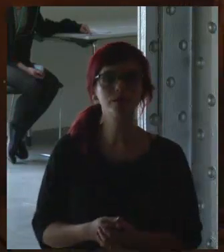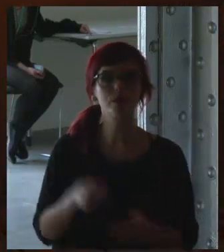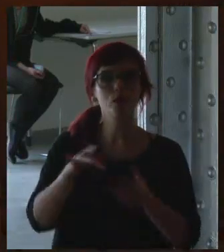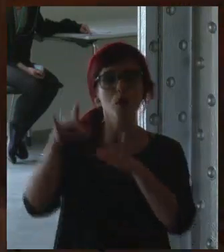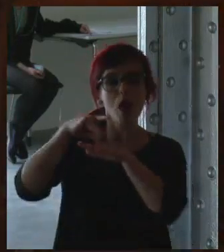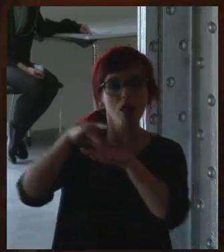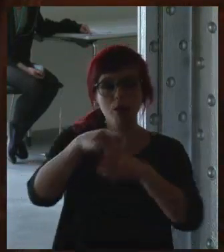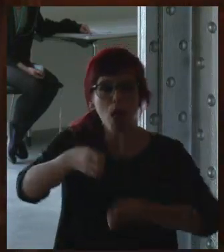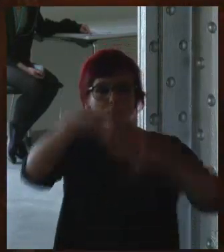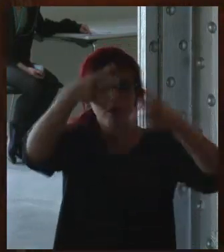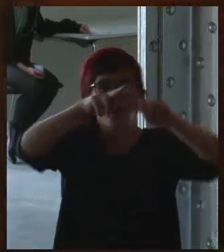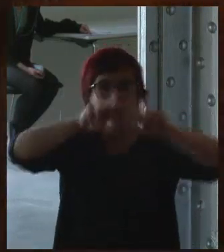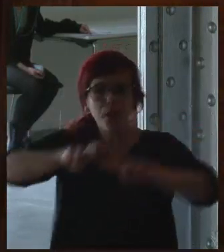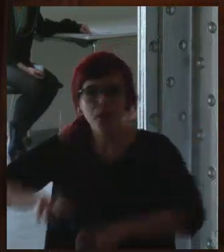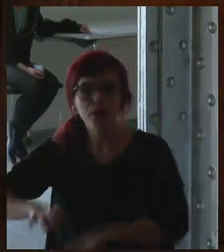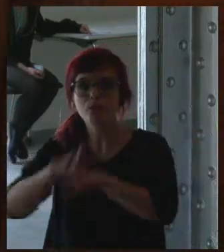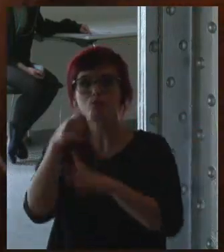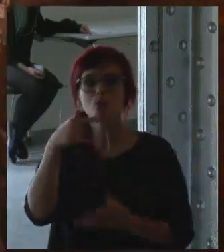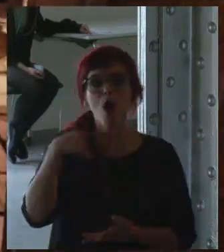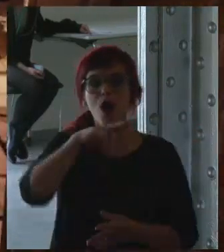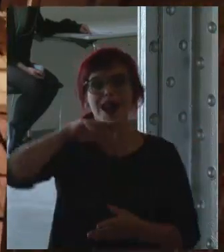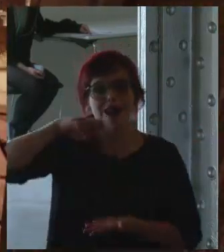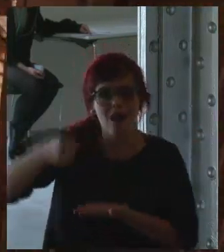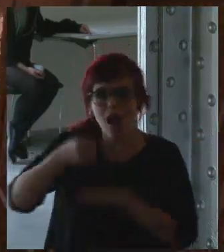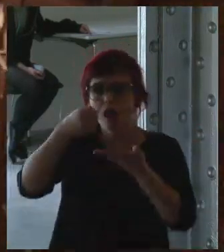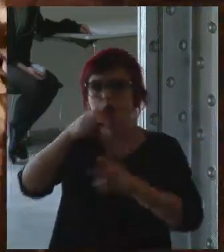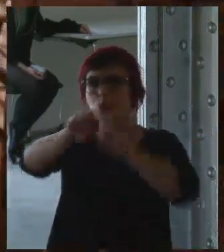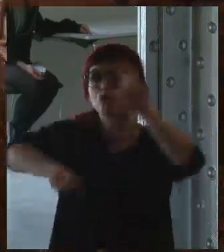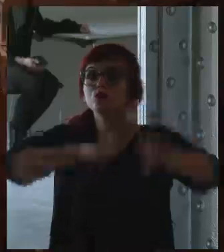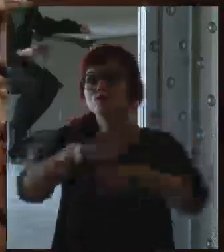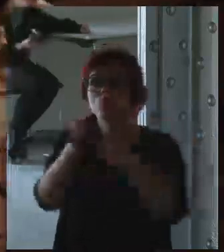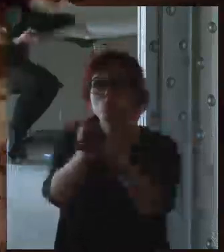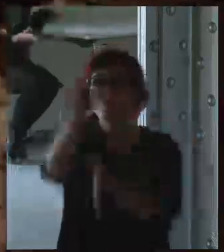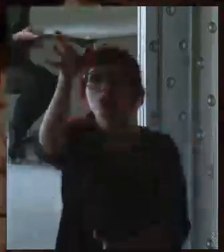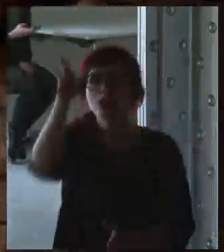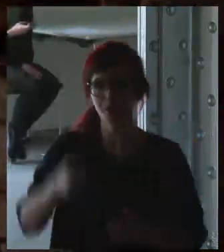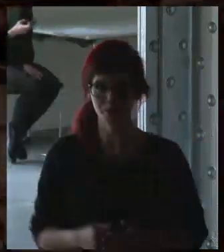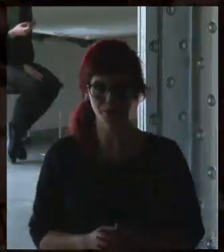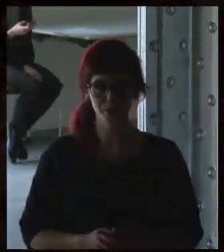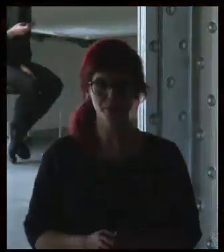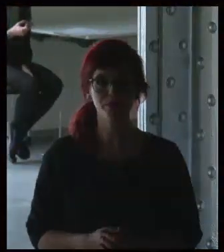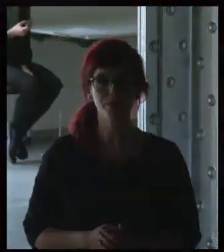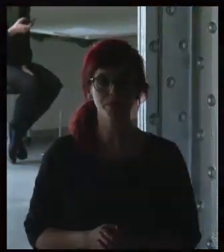Recorre el edificio en busca de las piezas de la reliquia. Buena suerte.